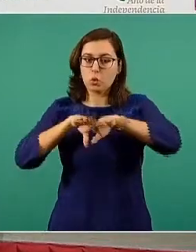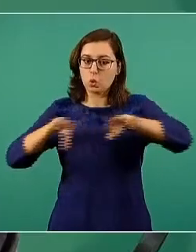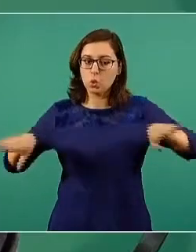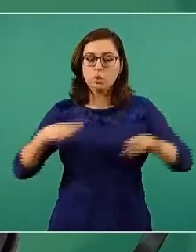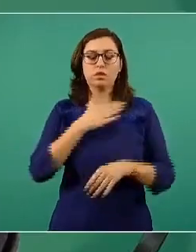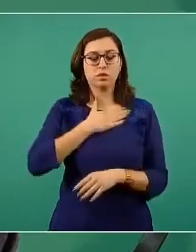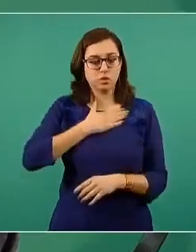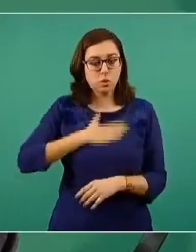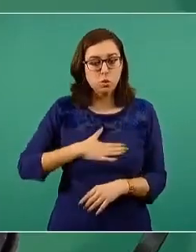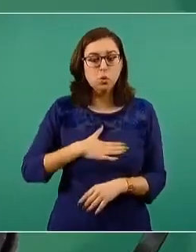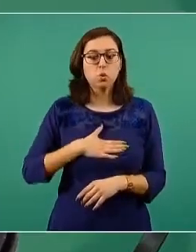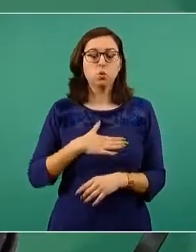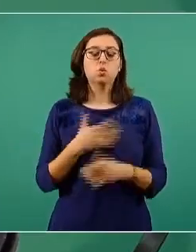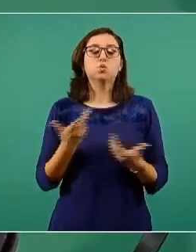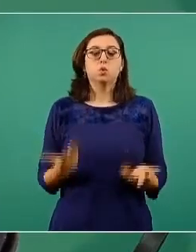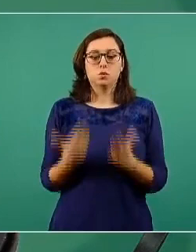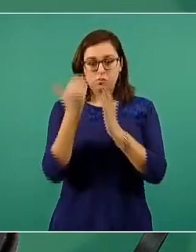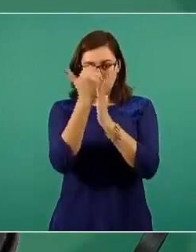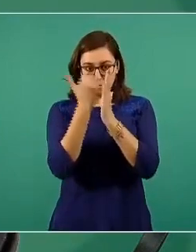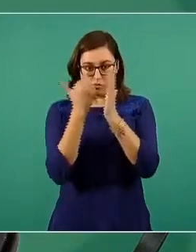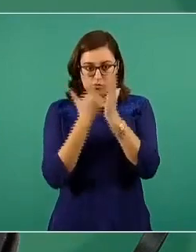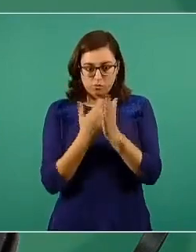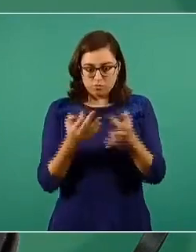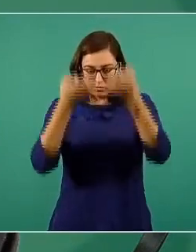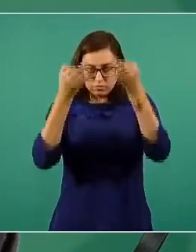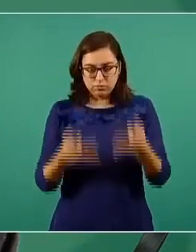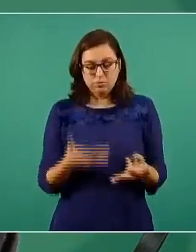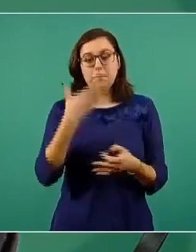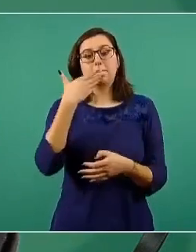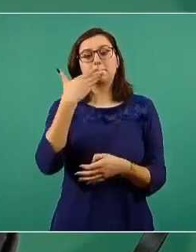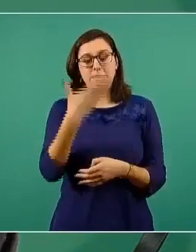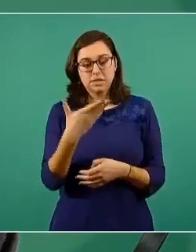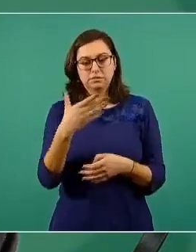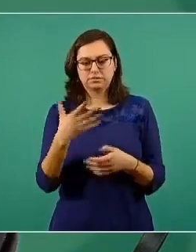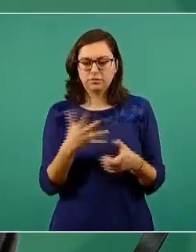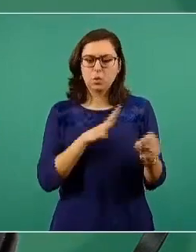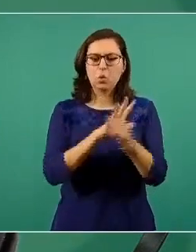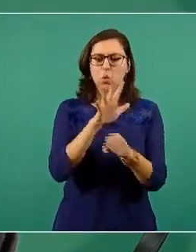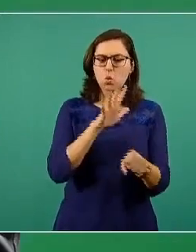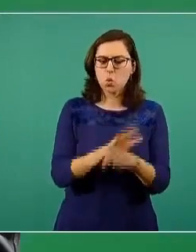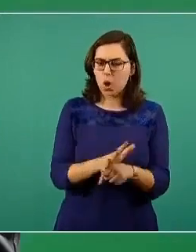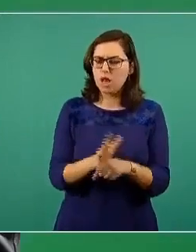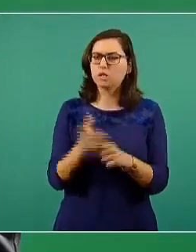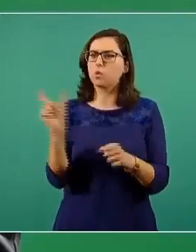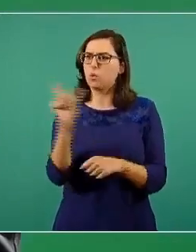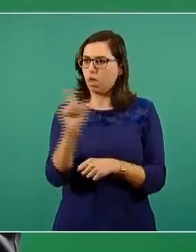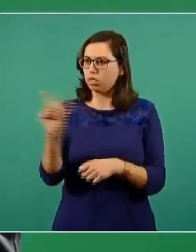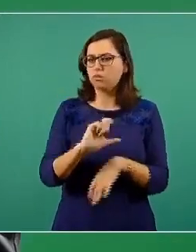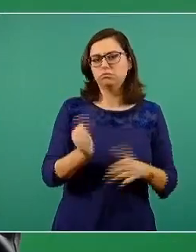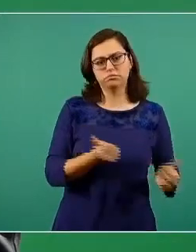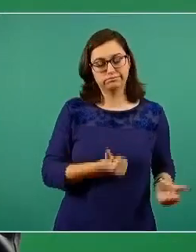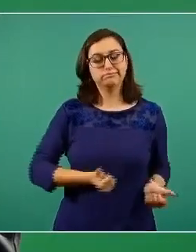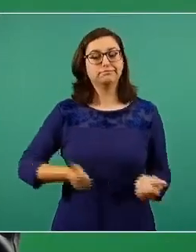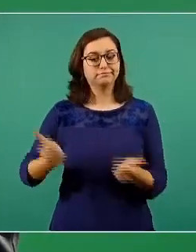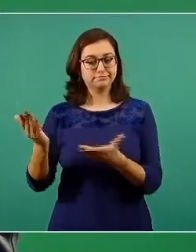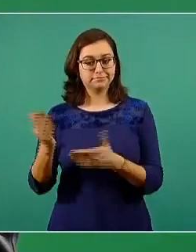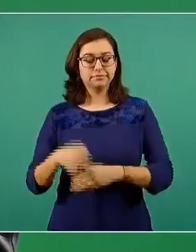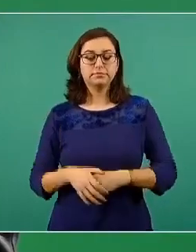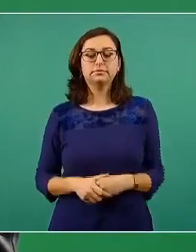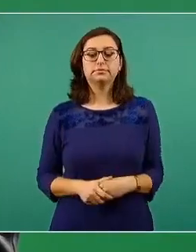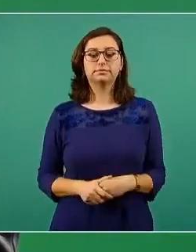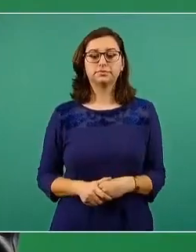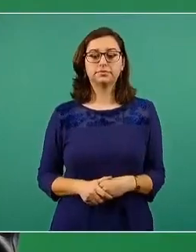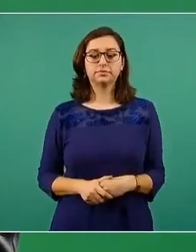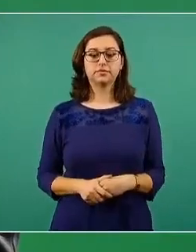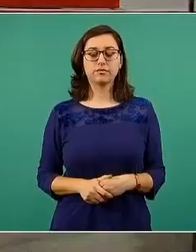una seria base técnica y científica, cuáles son los mejores momentos de distribución de estas vacunas.